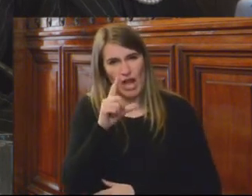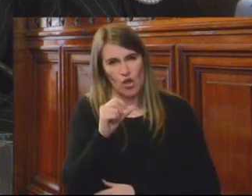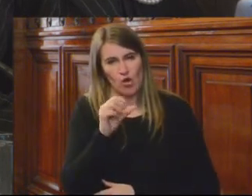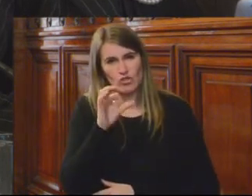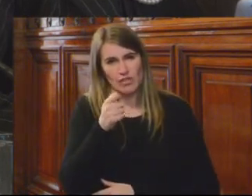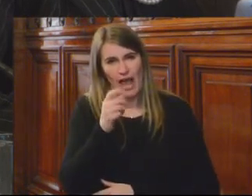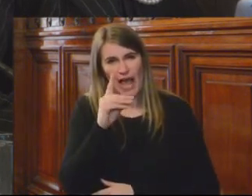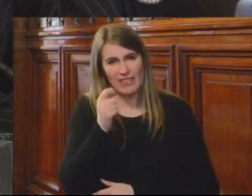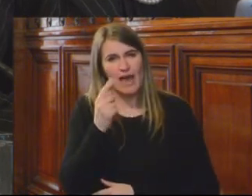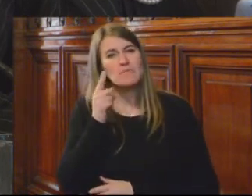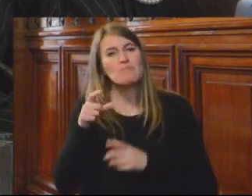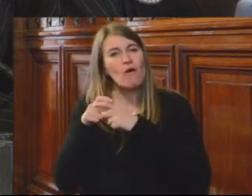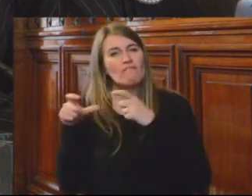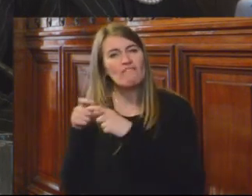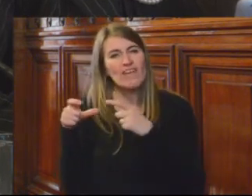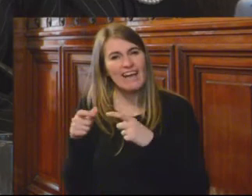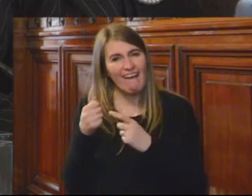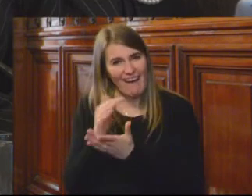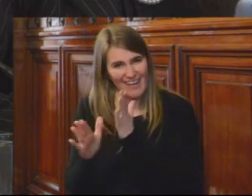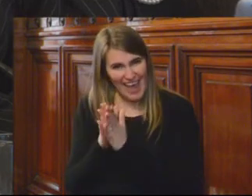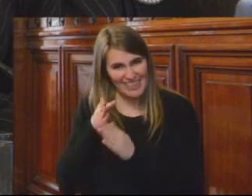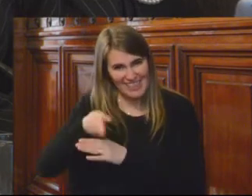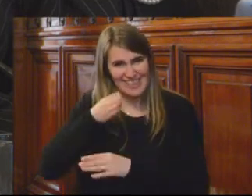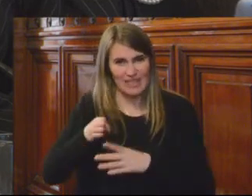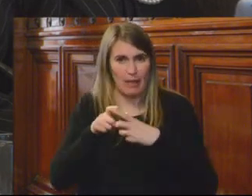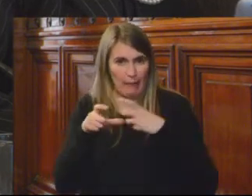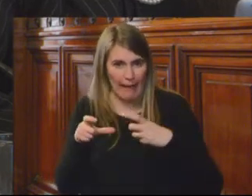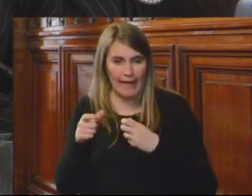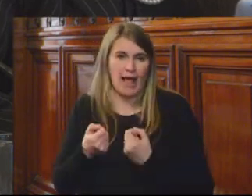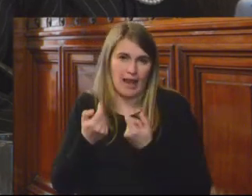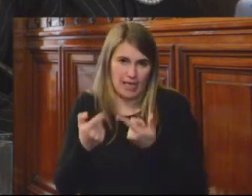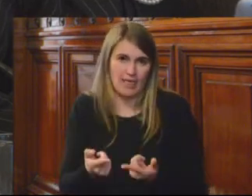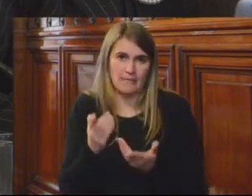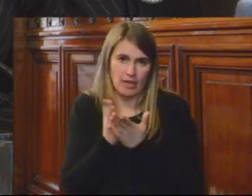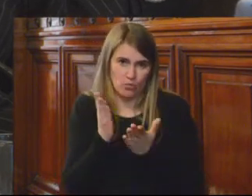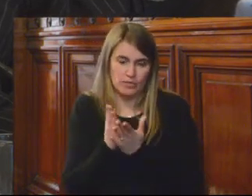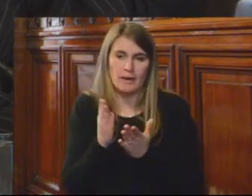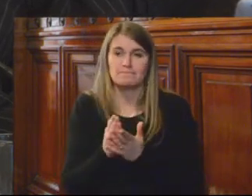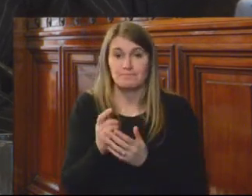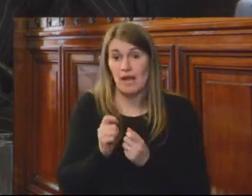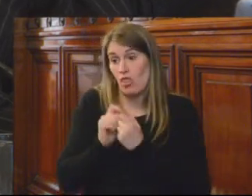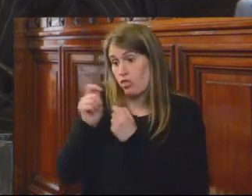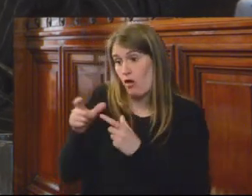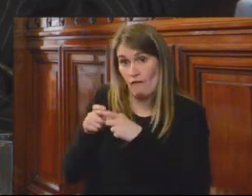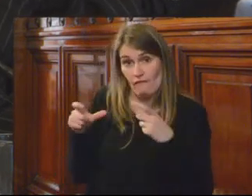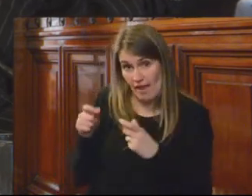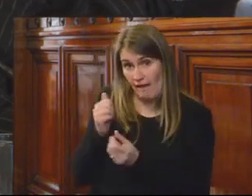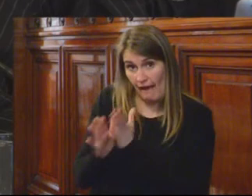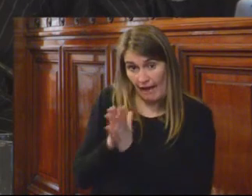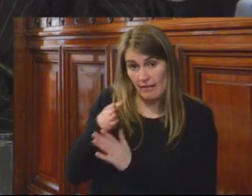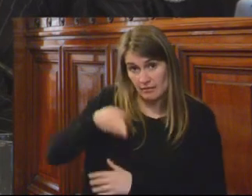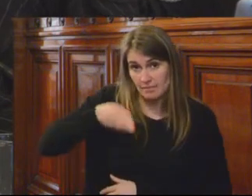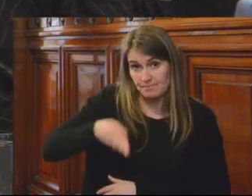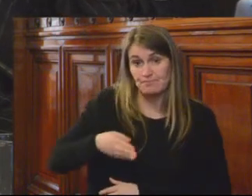Jesús Enrique Lozada. Básicamente son unas becas, son estudiantes en el Estado Zulia que han sido becados por parte de la gobernación del Estado